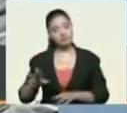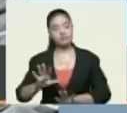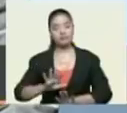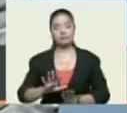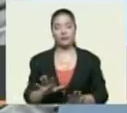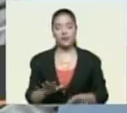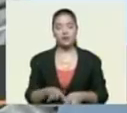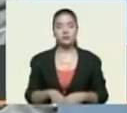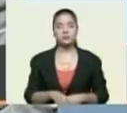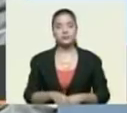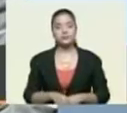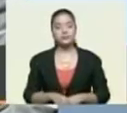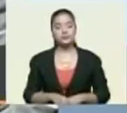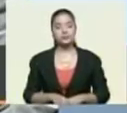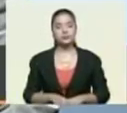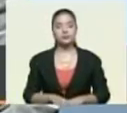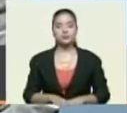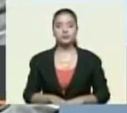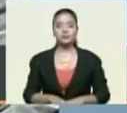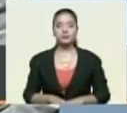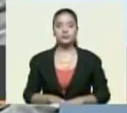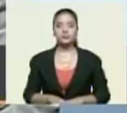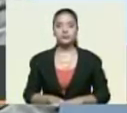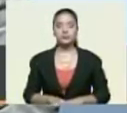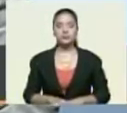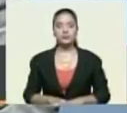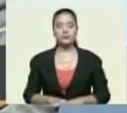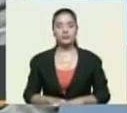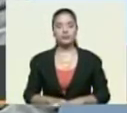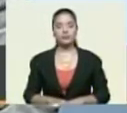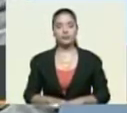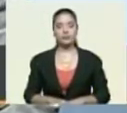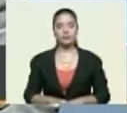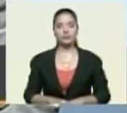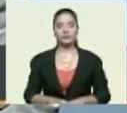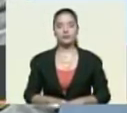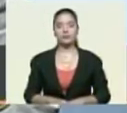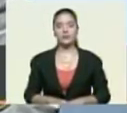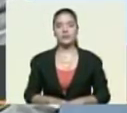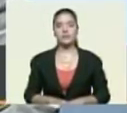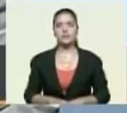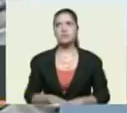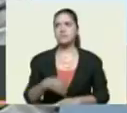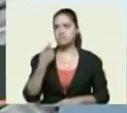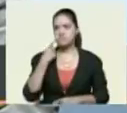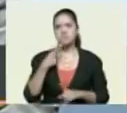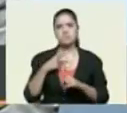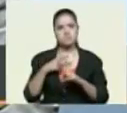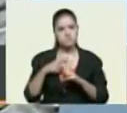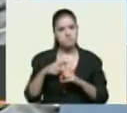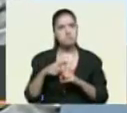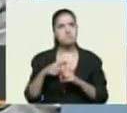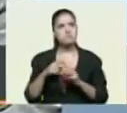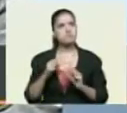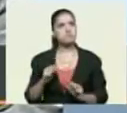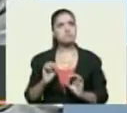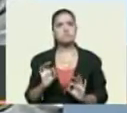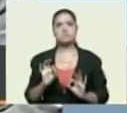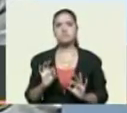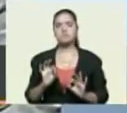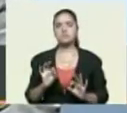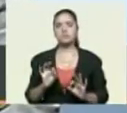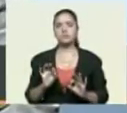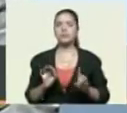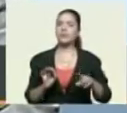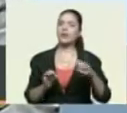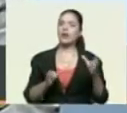factores y actores de la política nacional. Creo muy positivo que el sector que adversa al